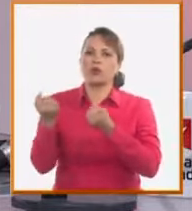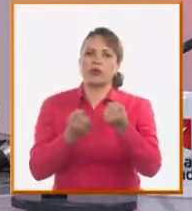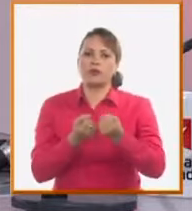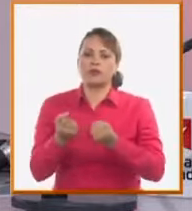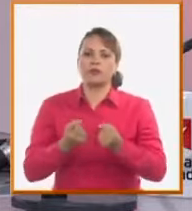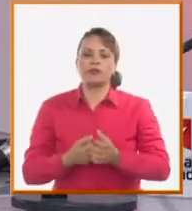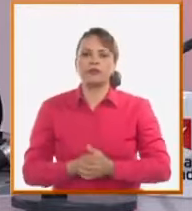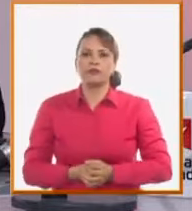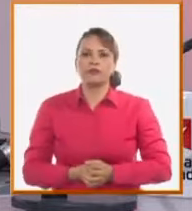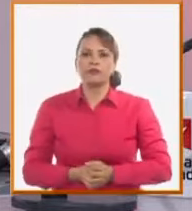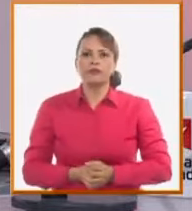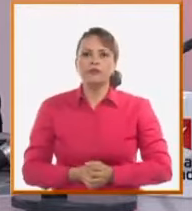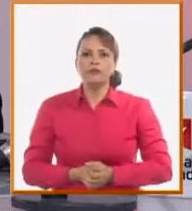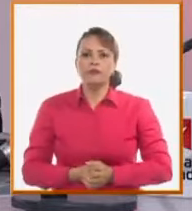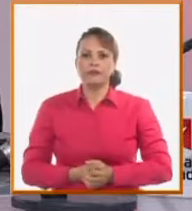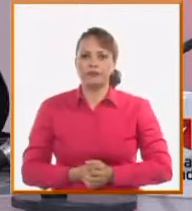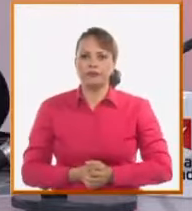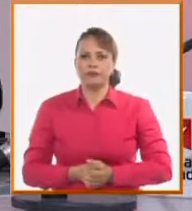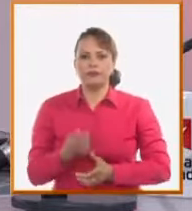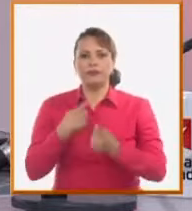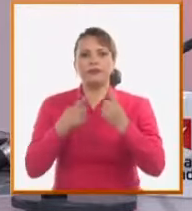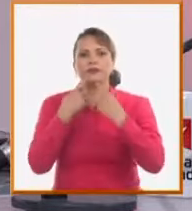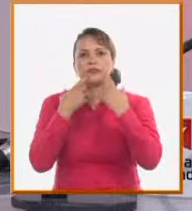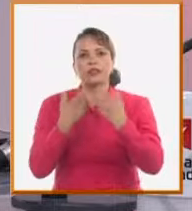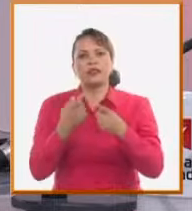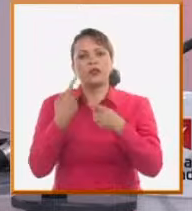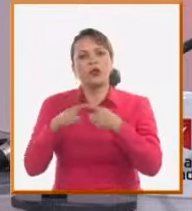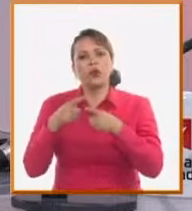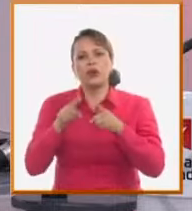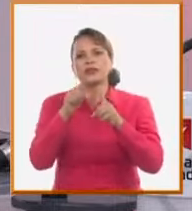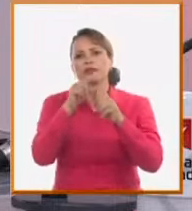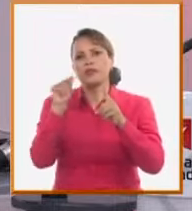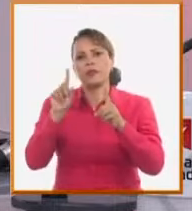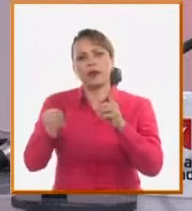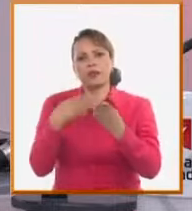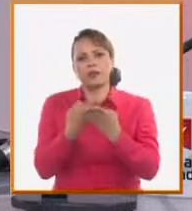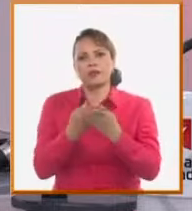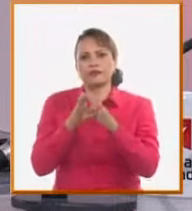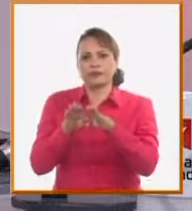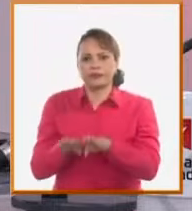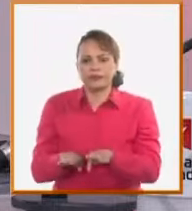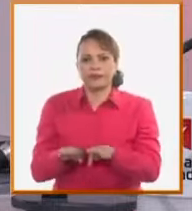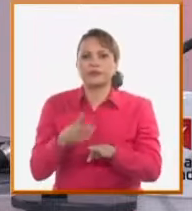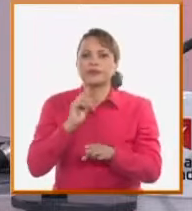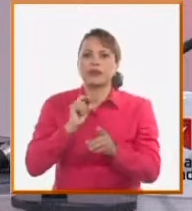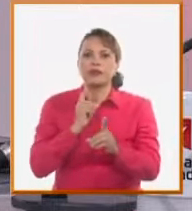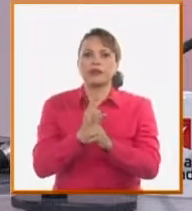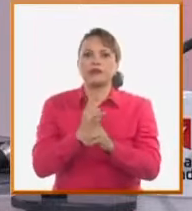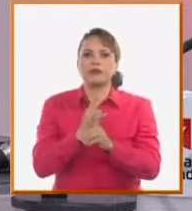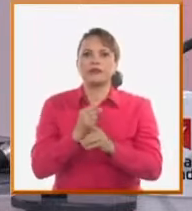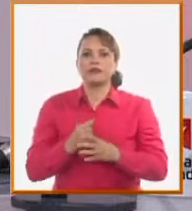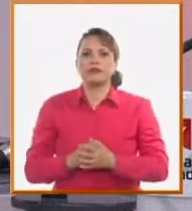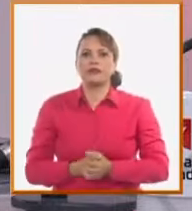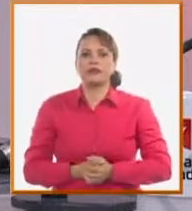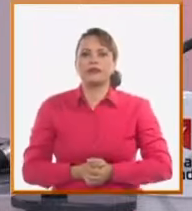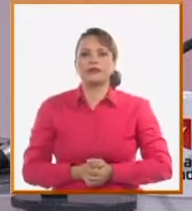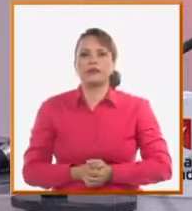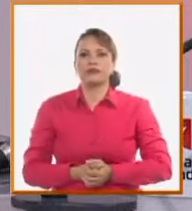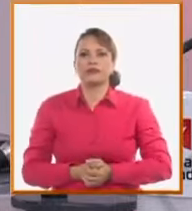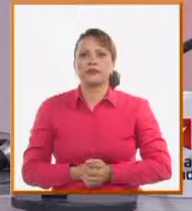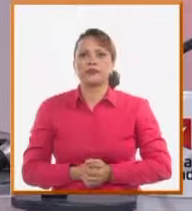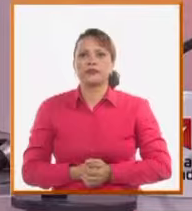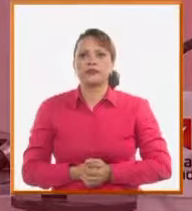a una próxima ocasión. Creo que son elementos importantes para analizar, pero bueno, hay otros temas. Les propongo hacer un alto y regresamos para seguir pues escuchando algunos de sus